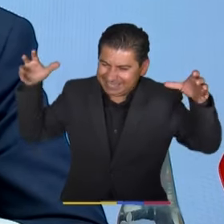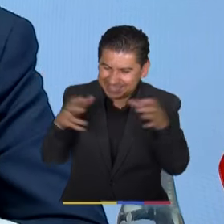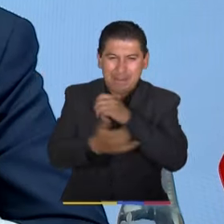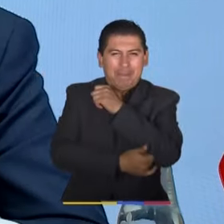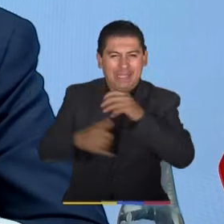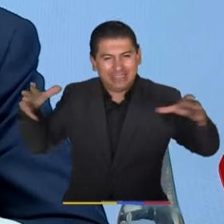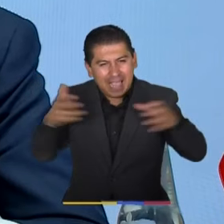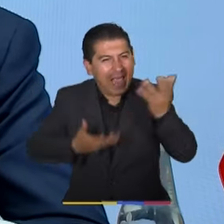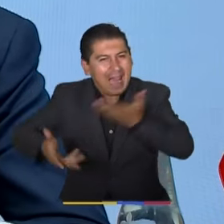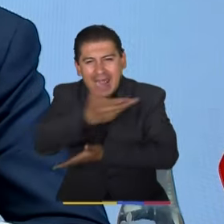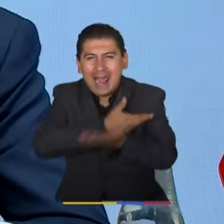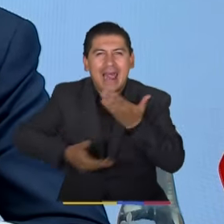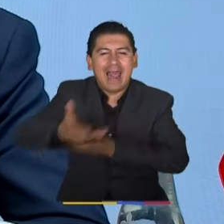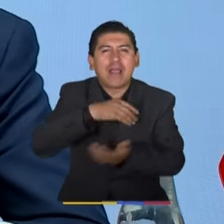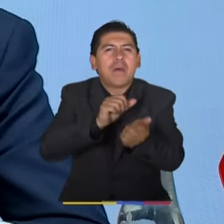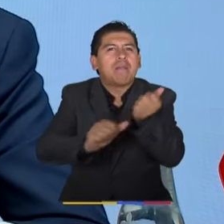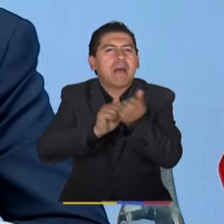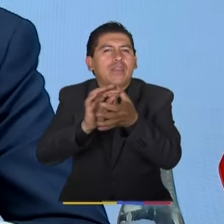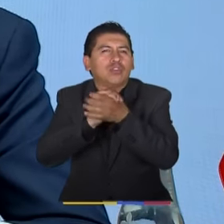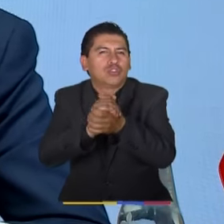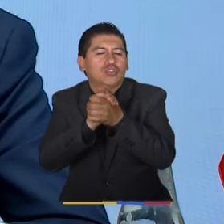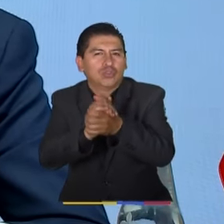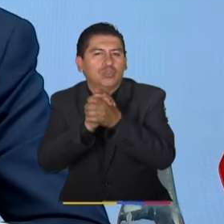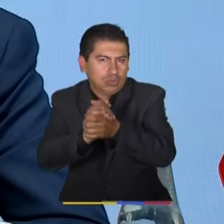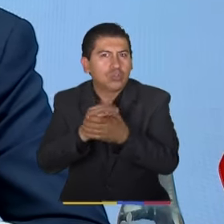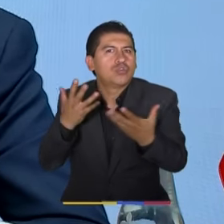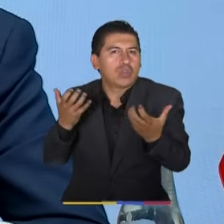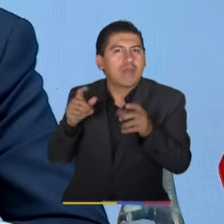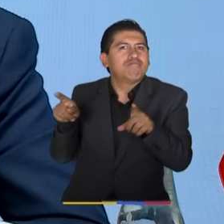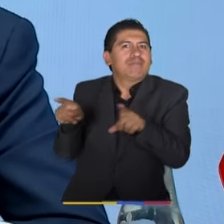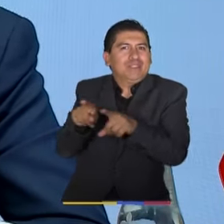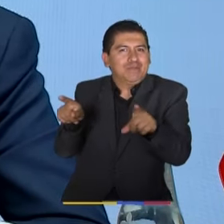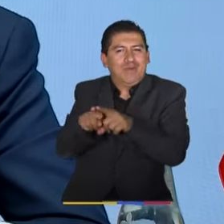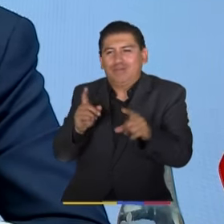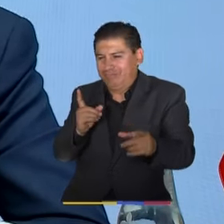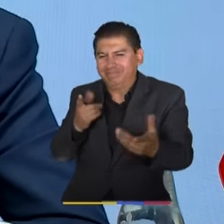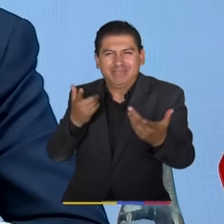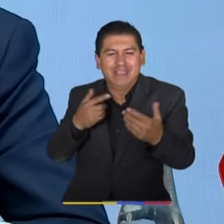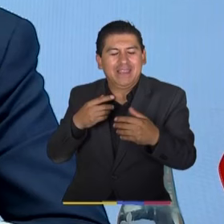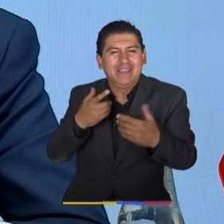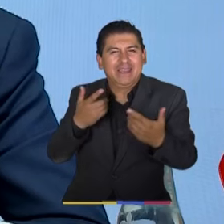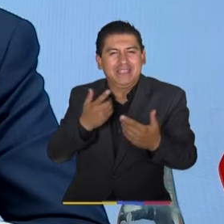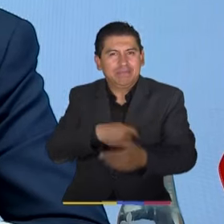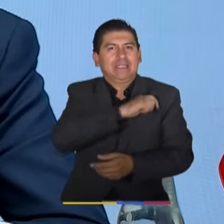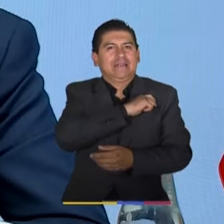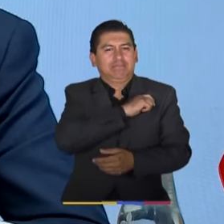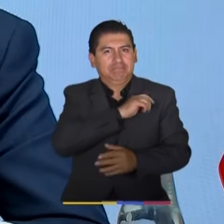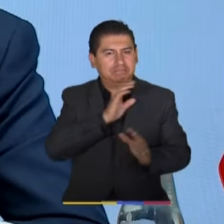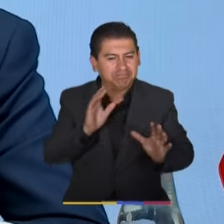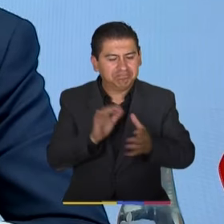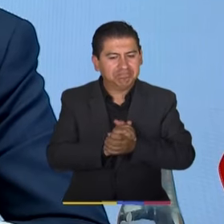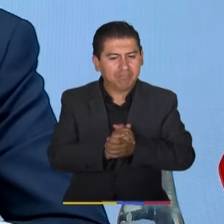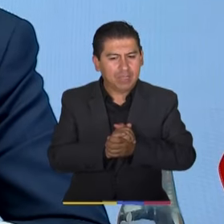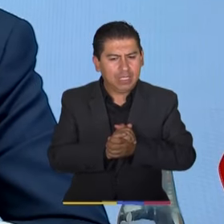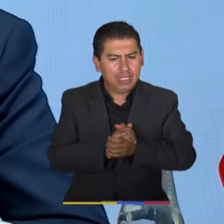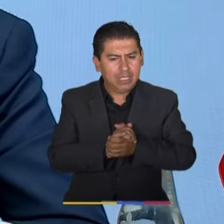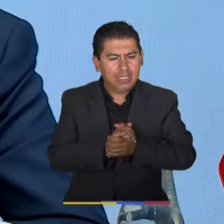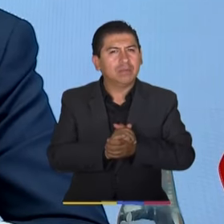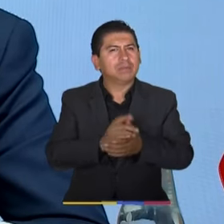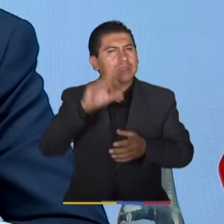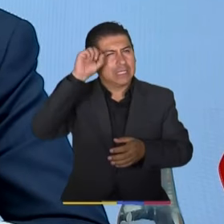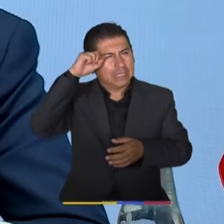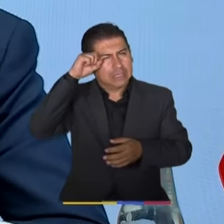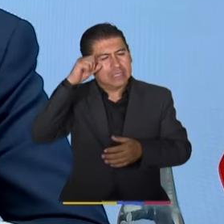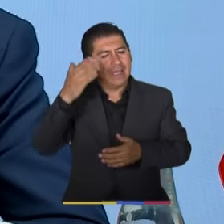del profundo afecto y hermandad entre nuestros pueblos. Pensemos para ello nuevamente en aquel